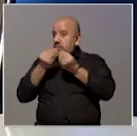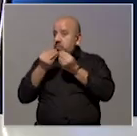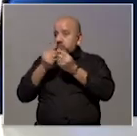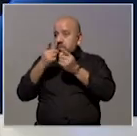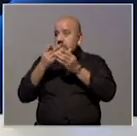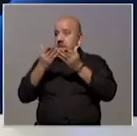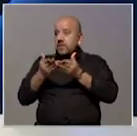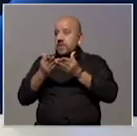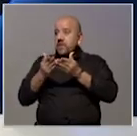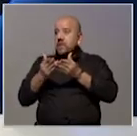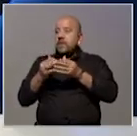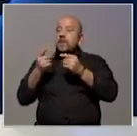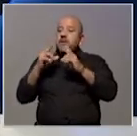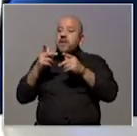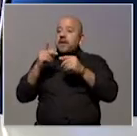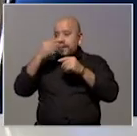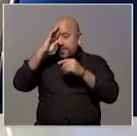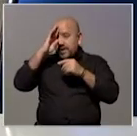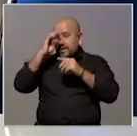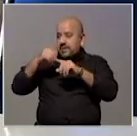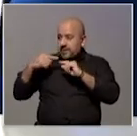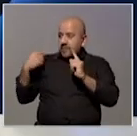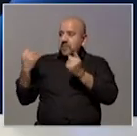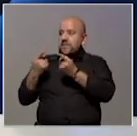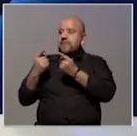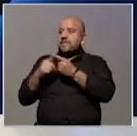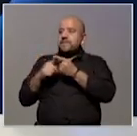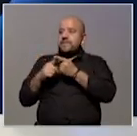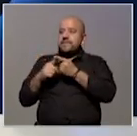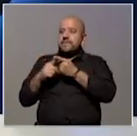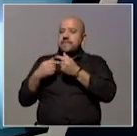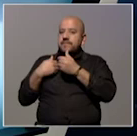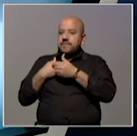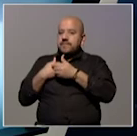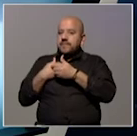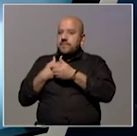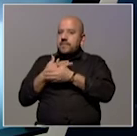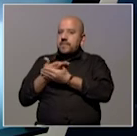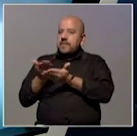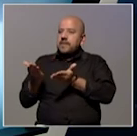como el el nivel que también aprende de todos nosotros en la junta y de vuestra